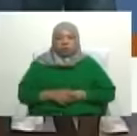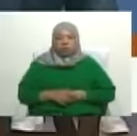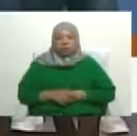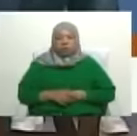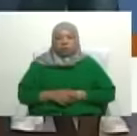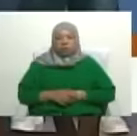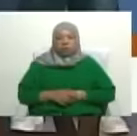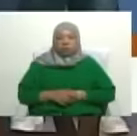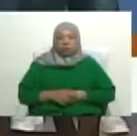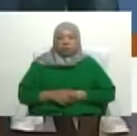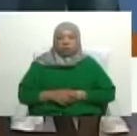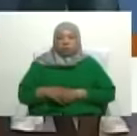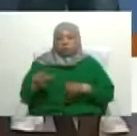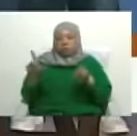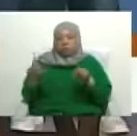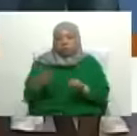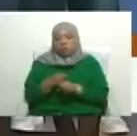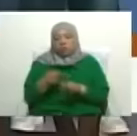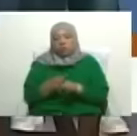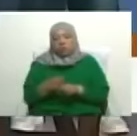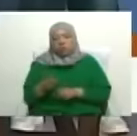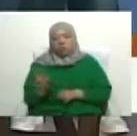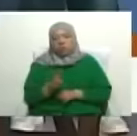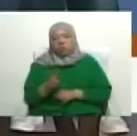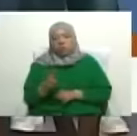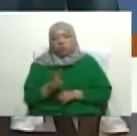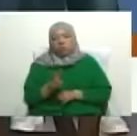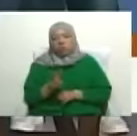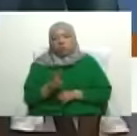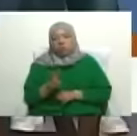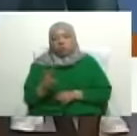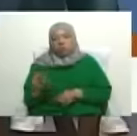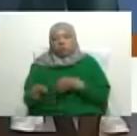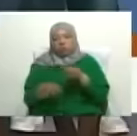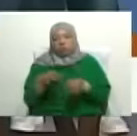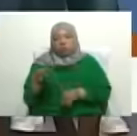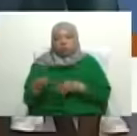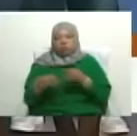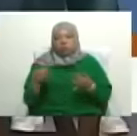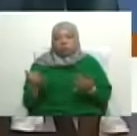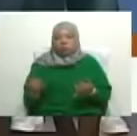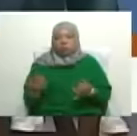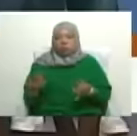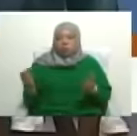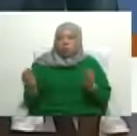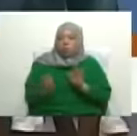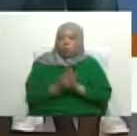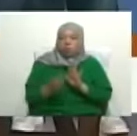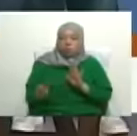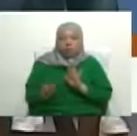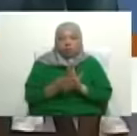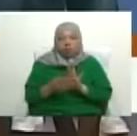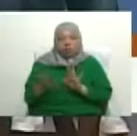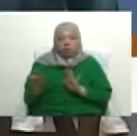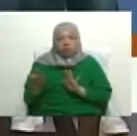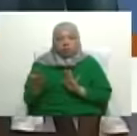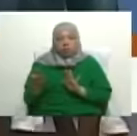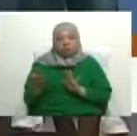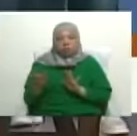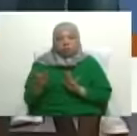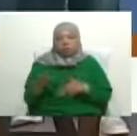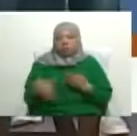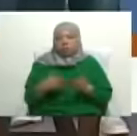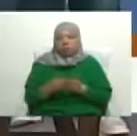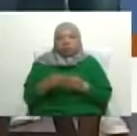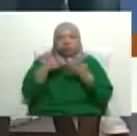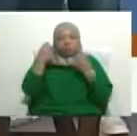de entregarles las únicas pruebas para que puedan decir, ah, no, sí, como que sí era un magnicidio, ah, no, sí, como que sí era un golpe de Estado, ah, no, sí, como que sí era un